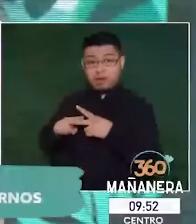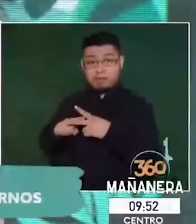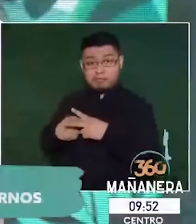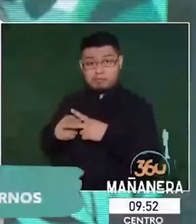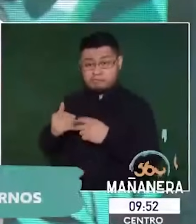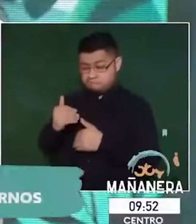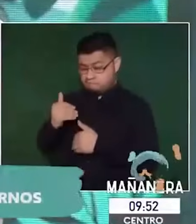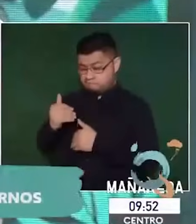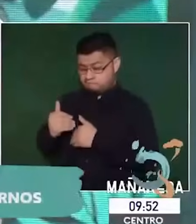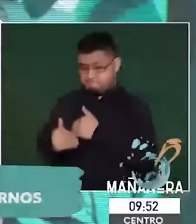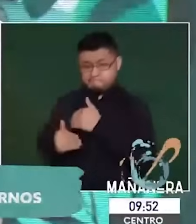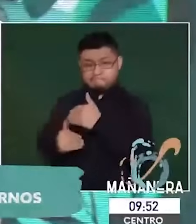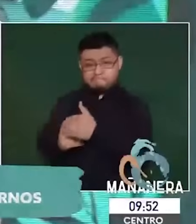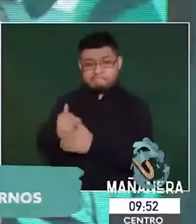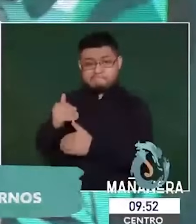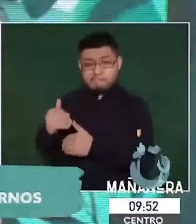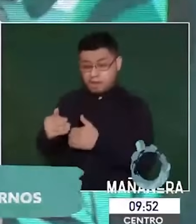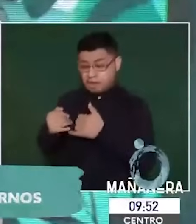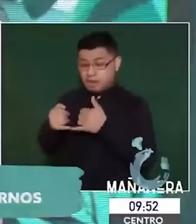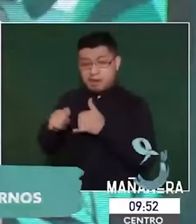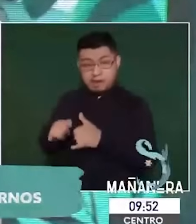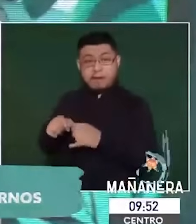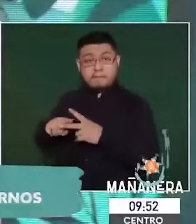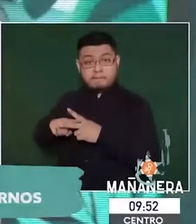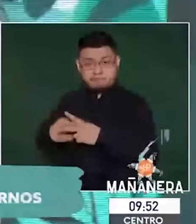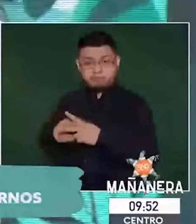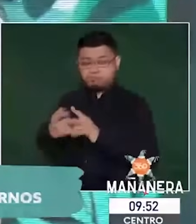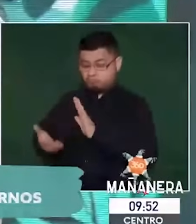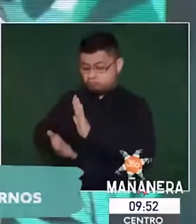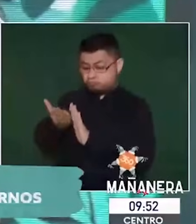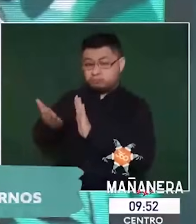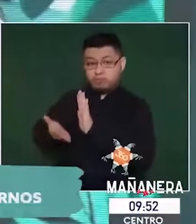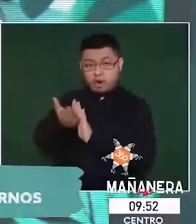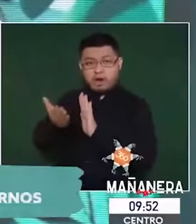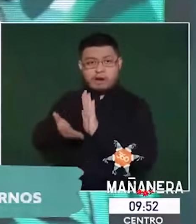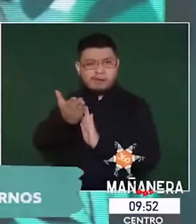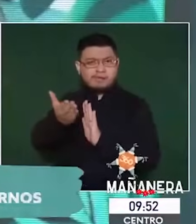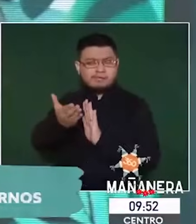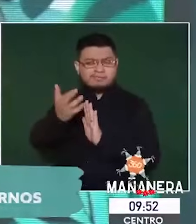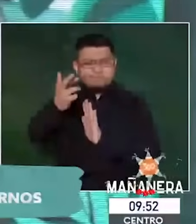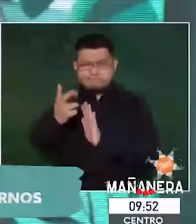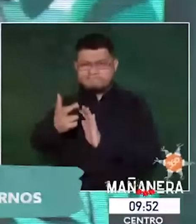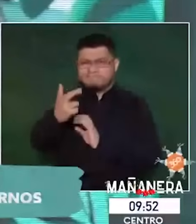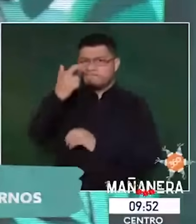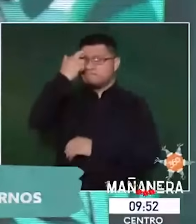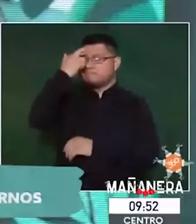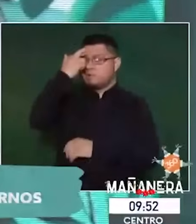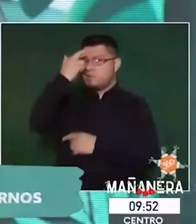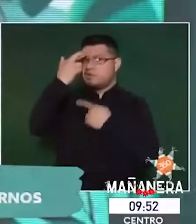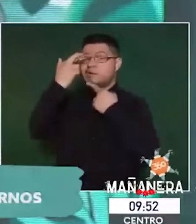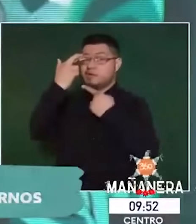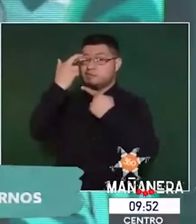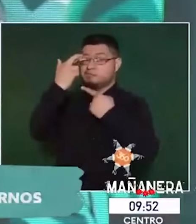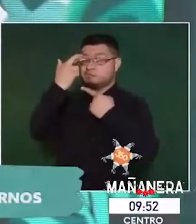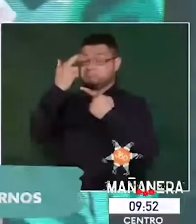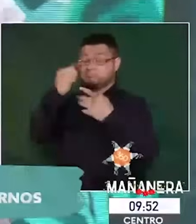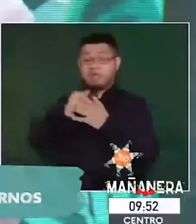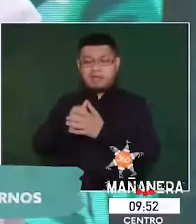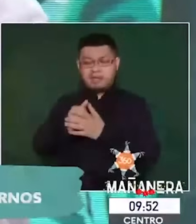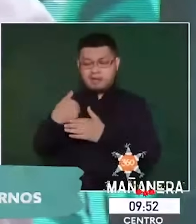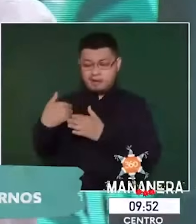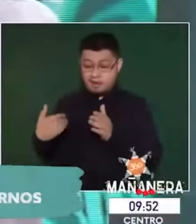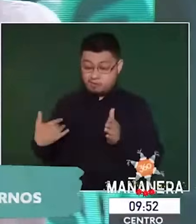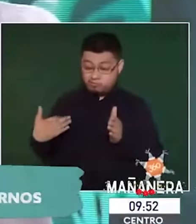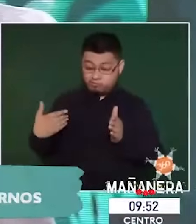realmente se inició con la construcción, se ha terminado esta